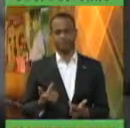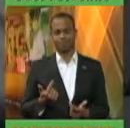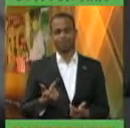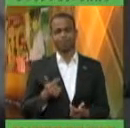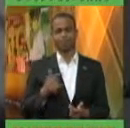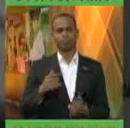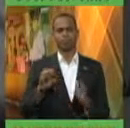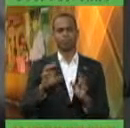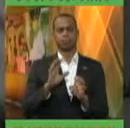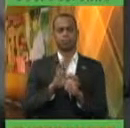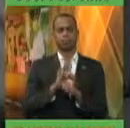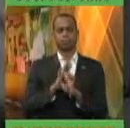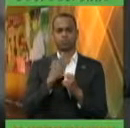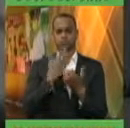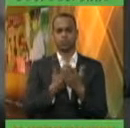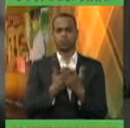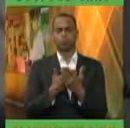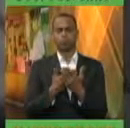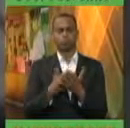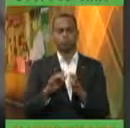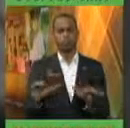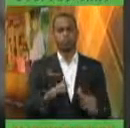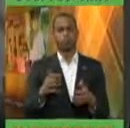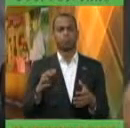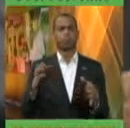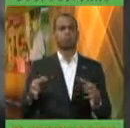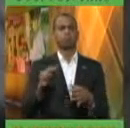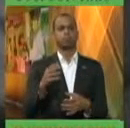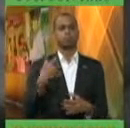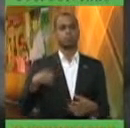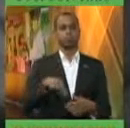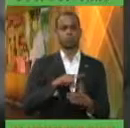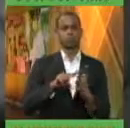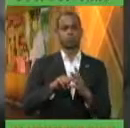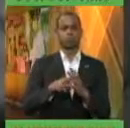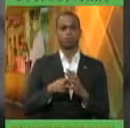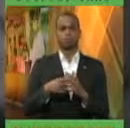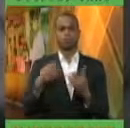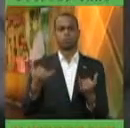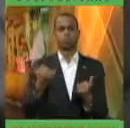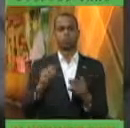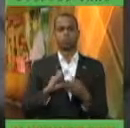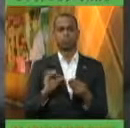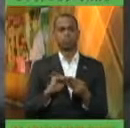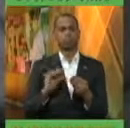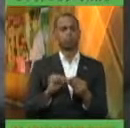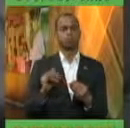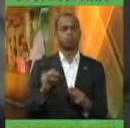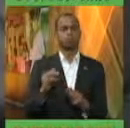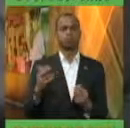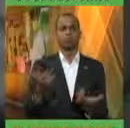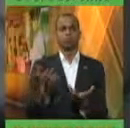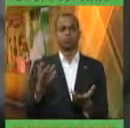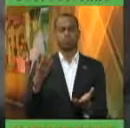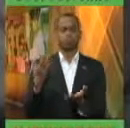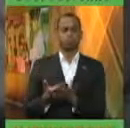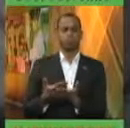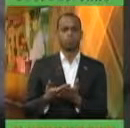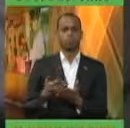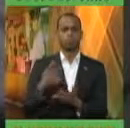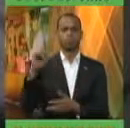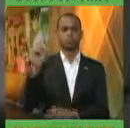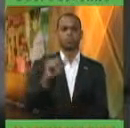ejemplo de buena práctica con municipios mira nosotros comenzamos hoy se puede dar nosotros podemos dar testimonio por